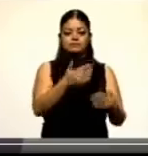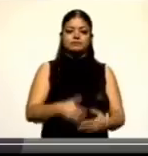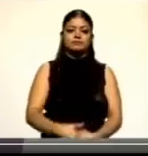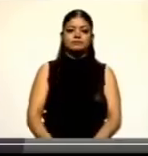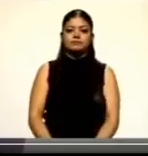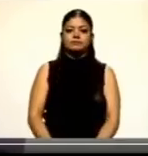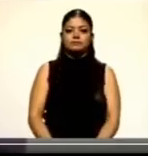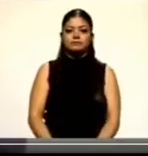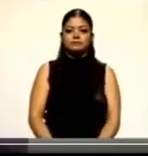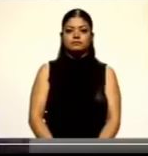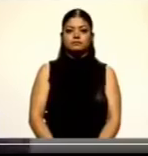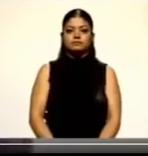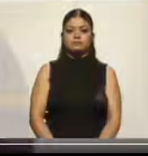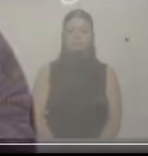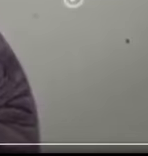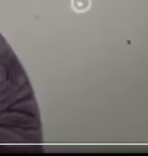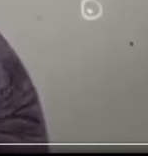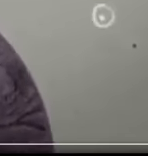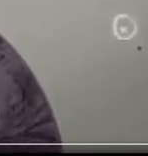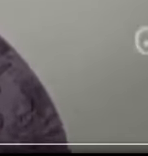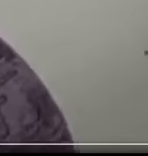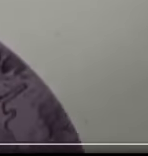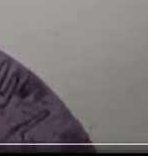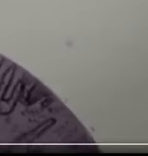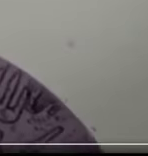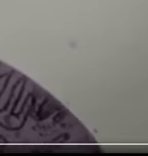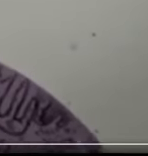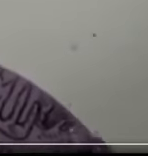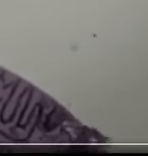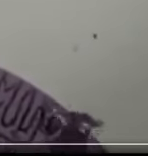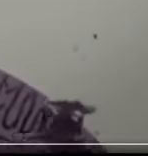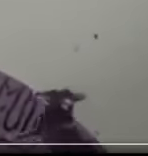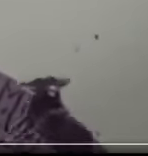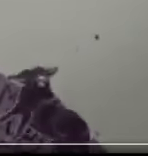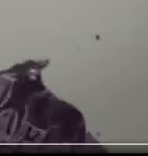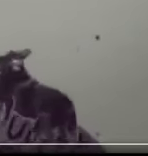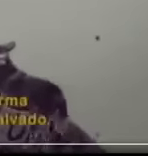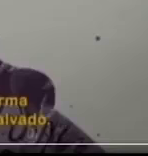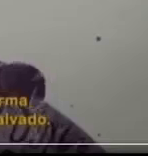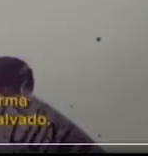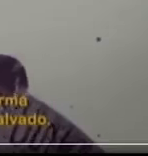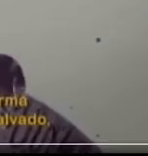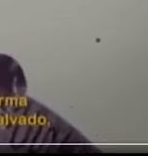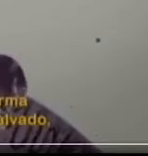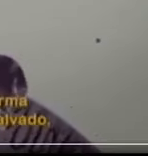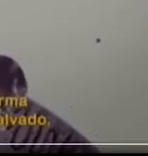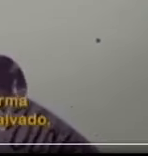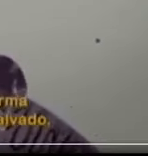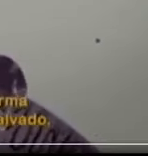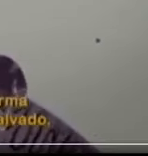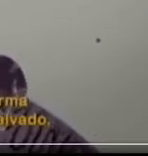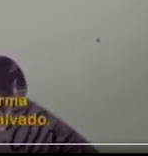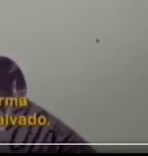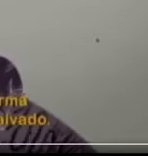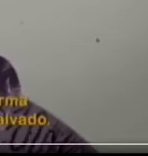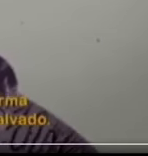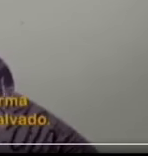pit sonova. Nato chiochox. Busa hecho toaca. Busa nato cojo camar.